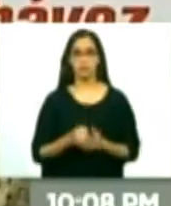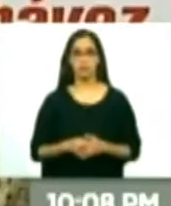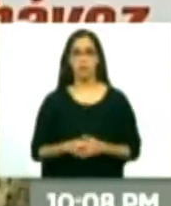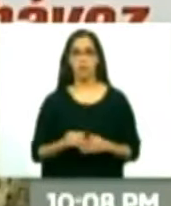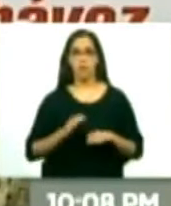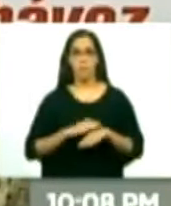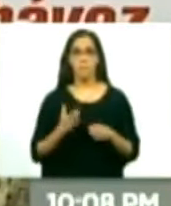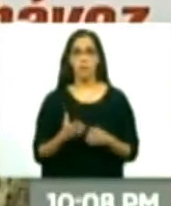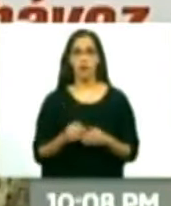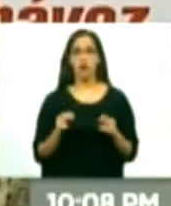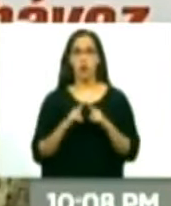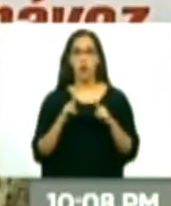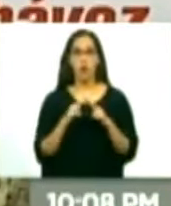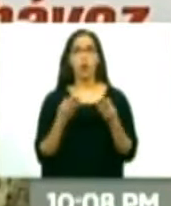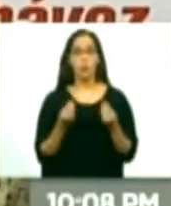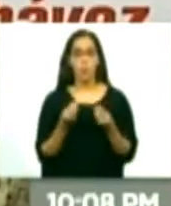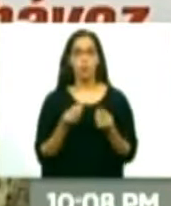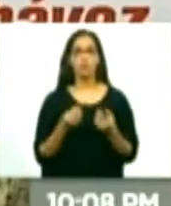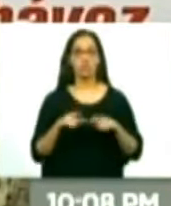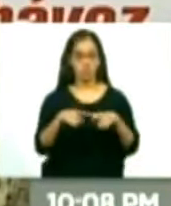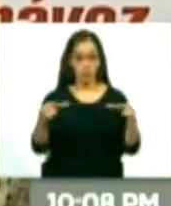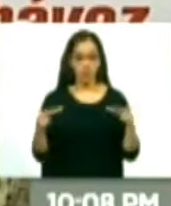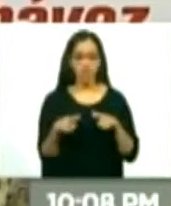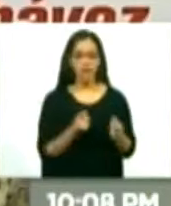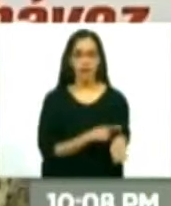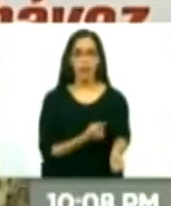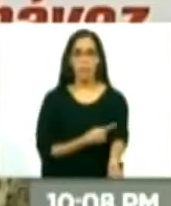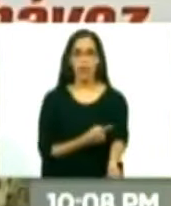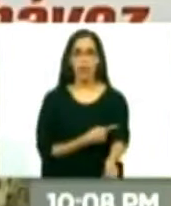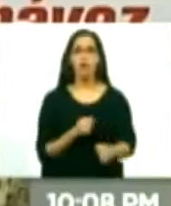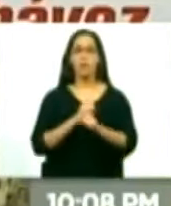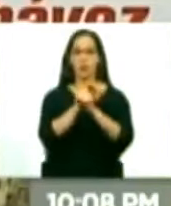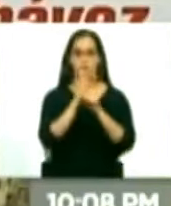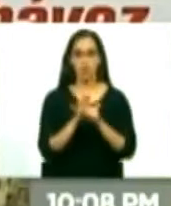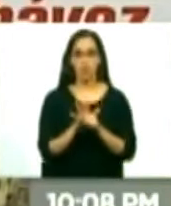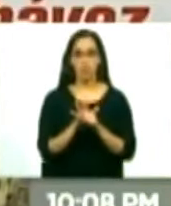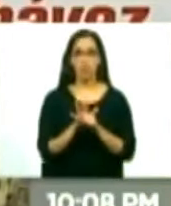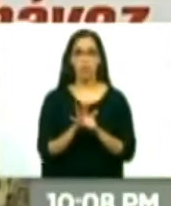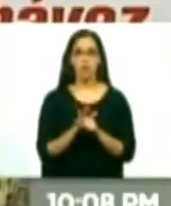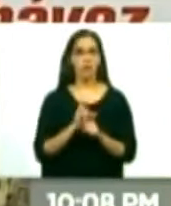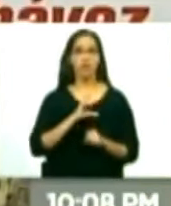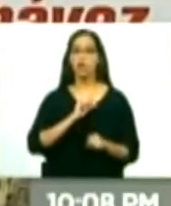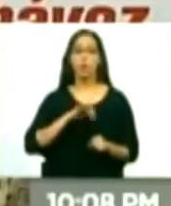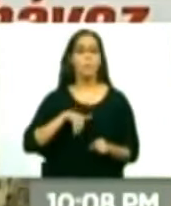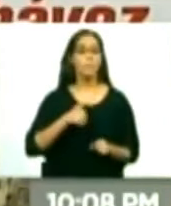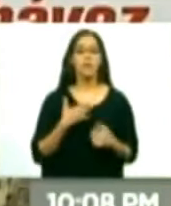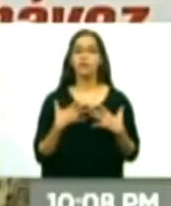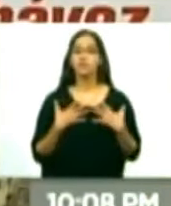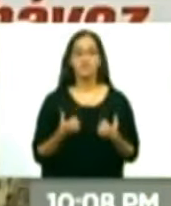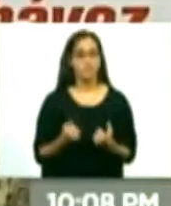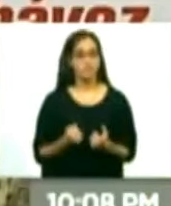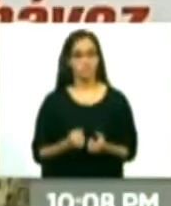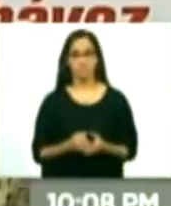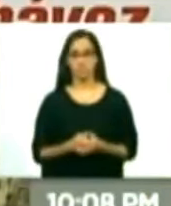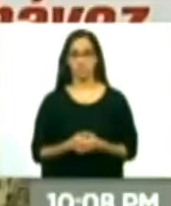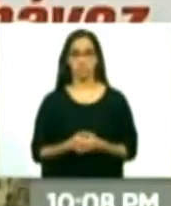Porque conozco muchos casos de hermanos y hermanas que pasaron por el COVID y no se han podido recuperar.